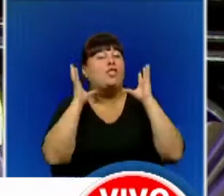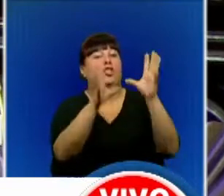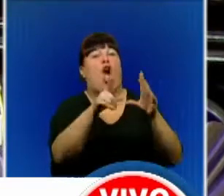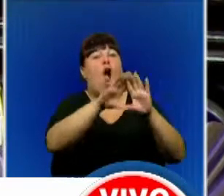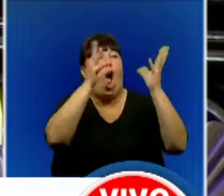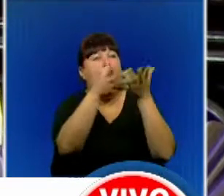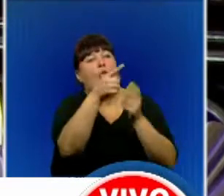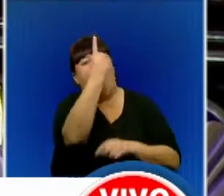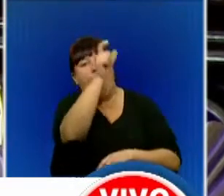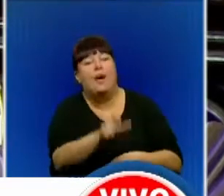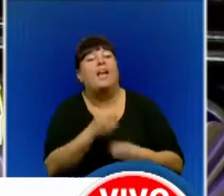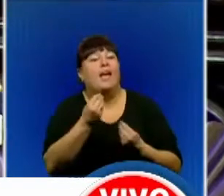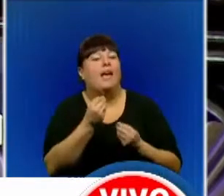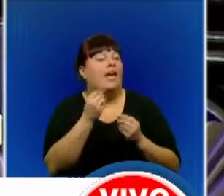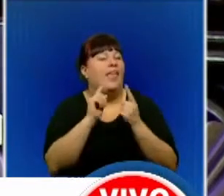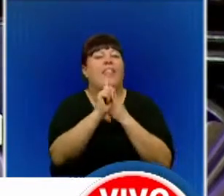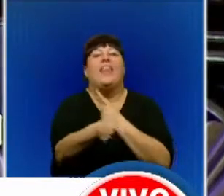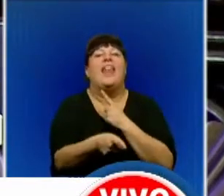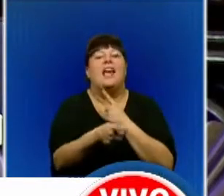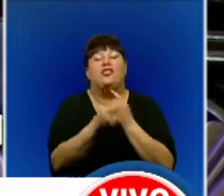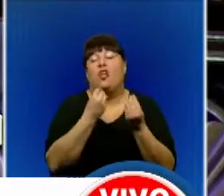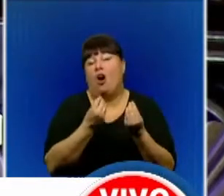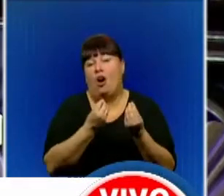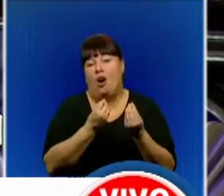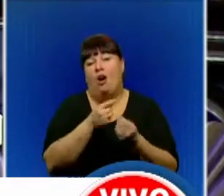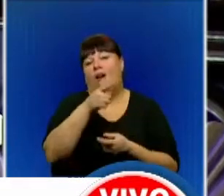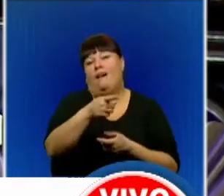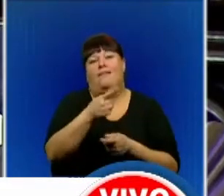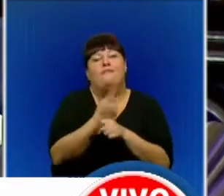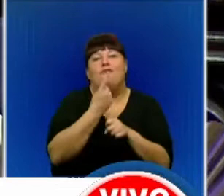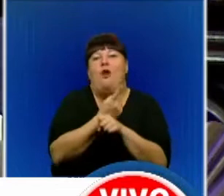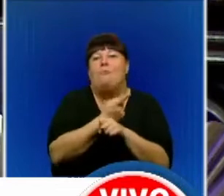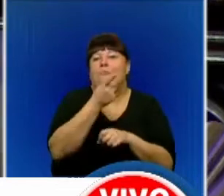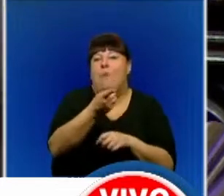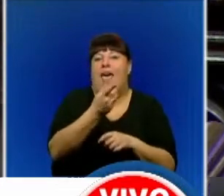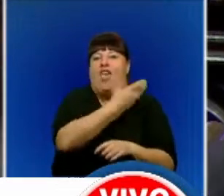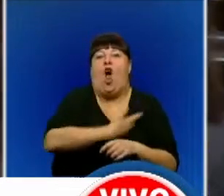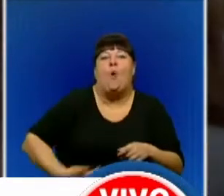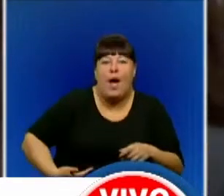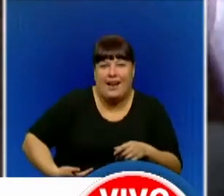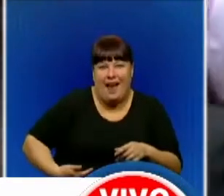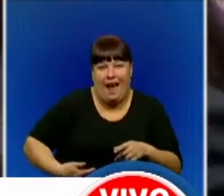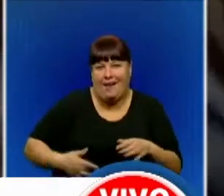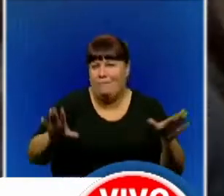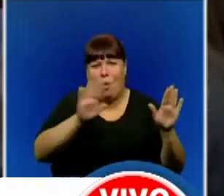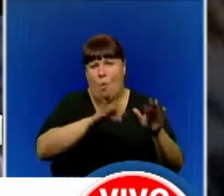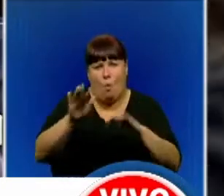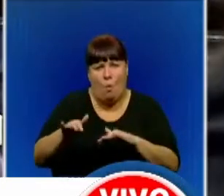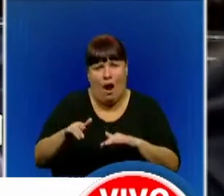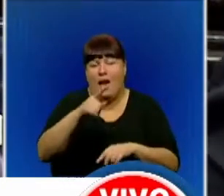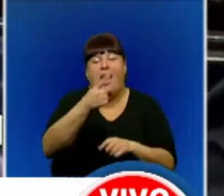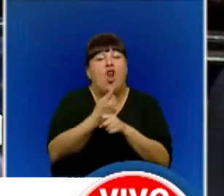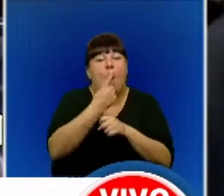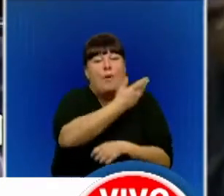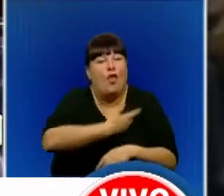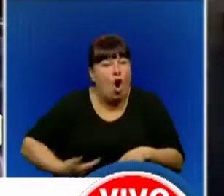este gobierno es directamente proporcional a la incapacidad para gobernar que tienen. Y esa